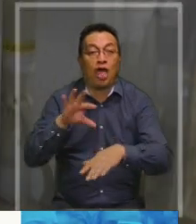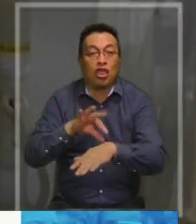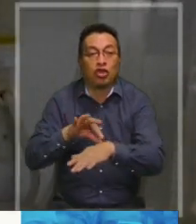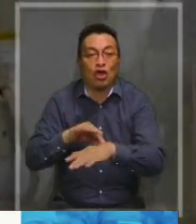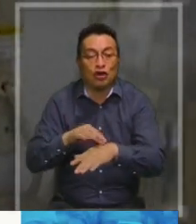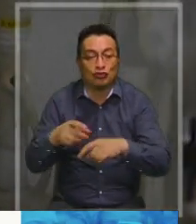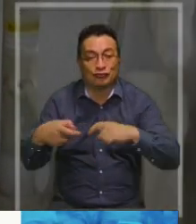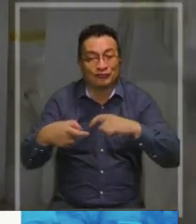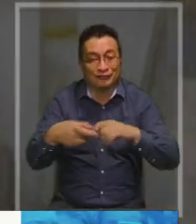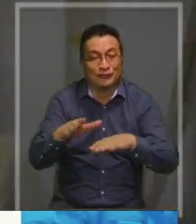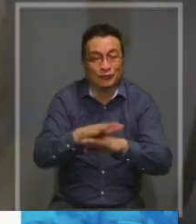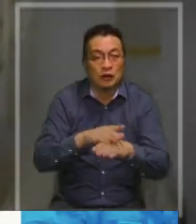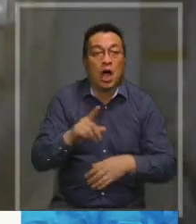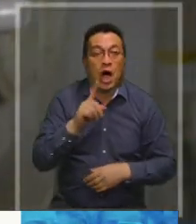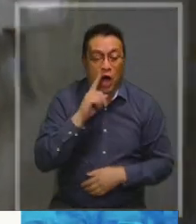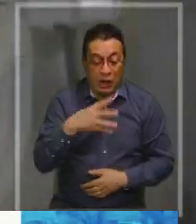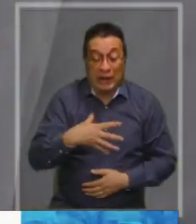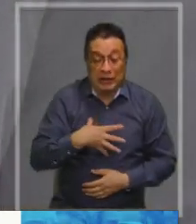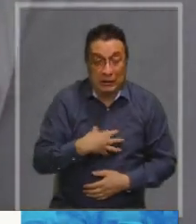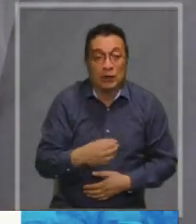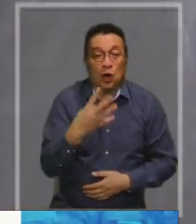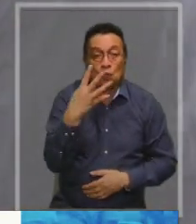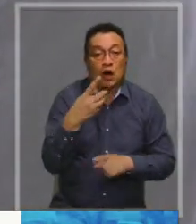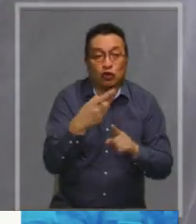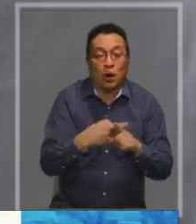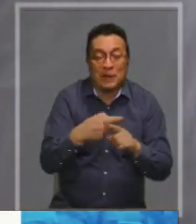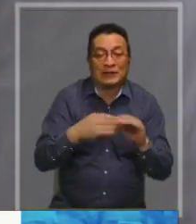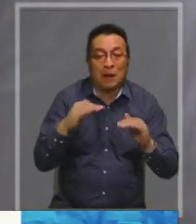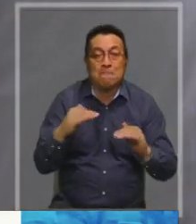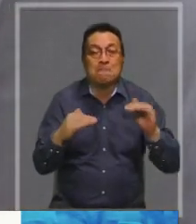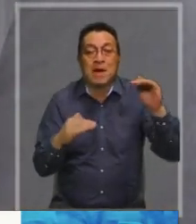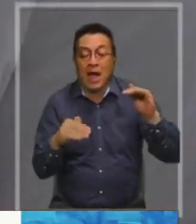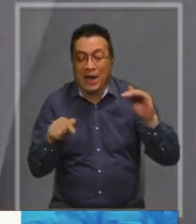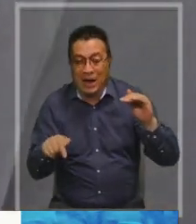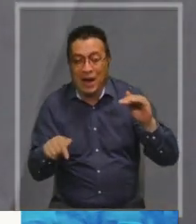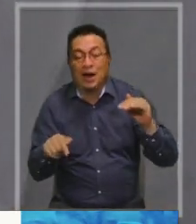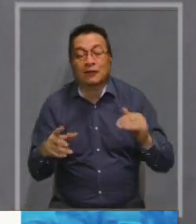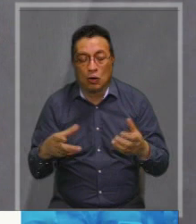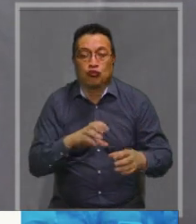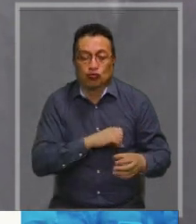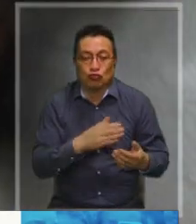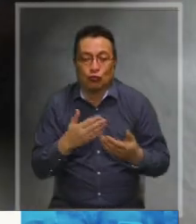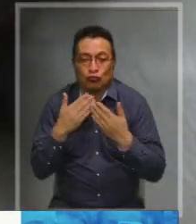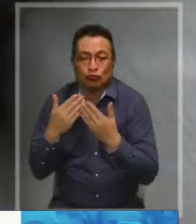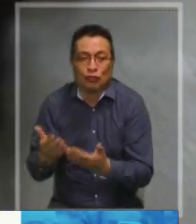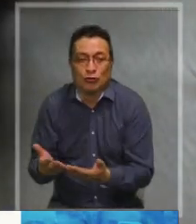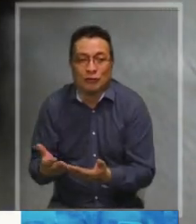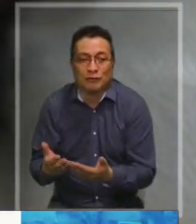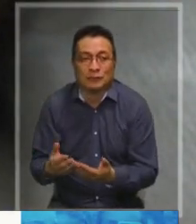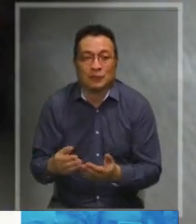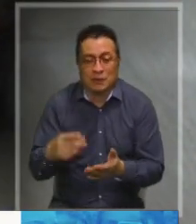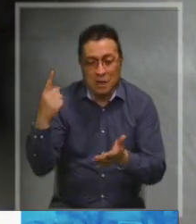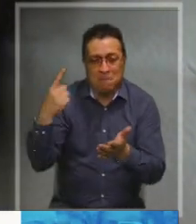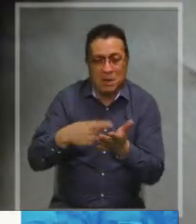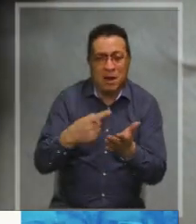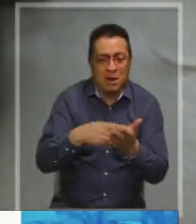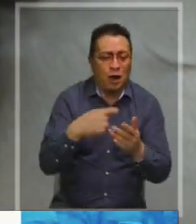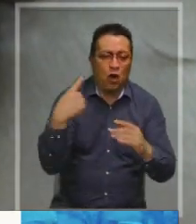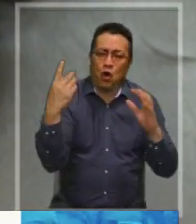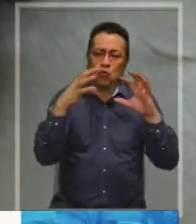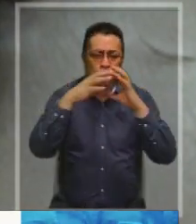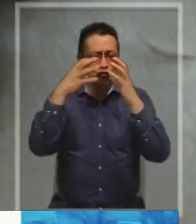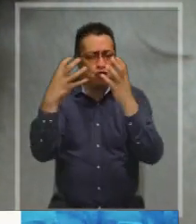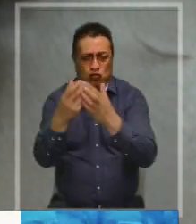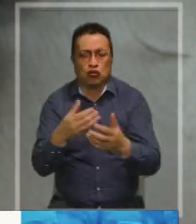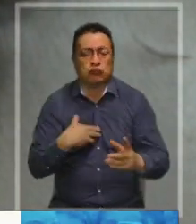cuida, dado que tienen una hija 4 meses mayor que la pequeña rescatada. Ya hay miles de solicitudes de todo el mundo